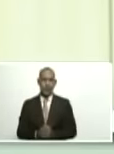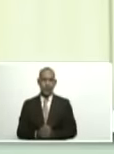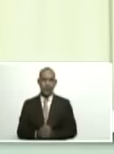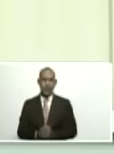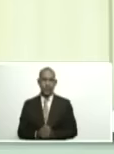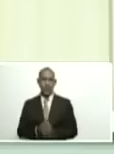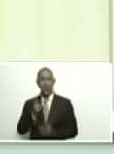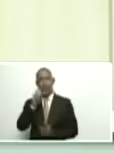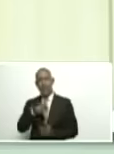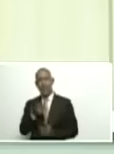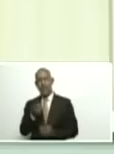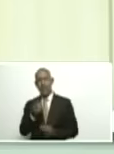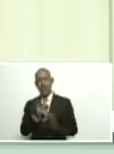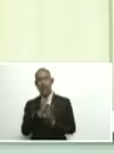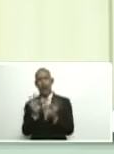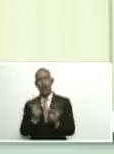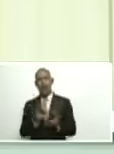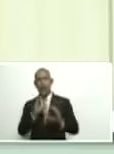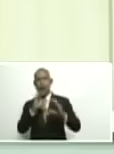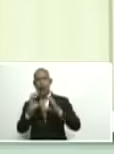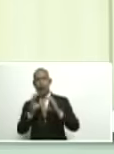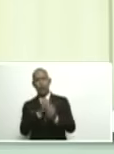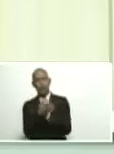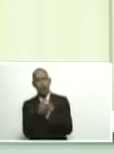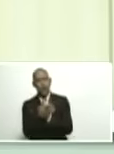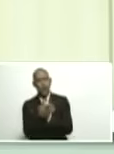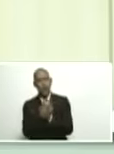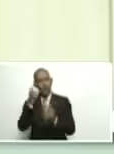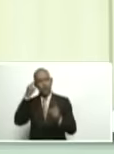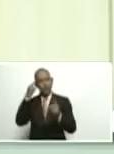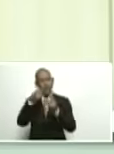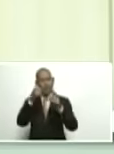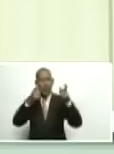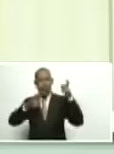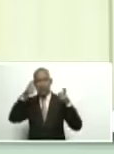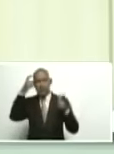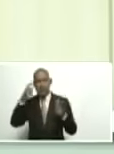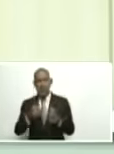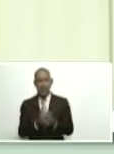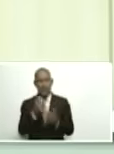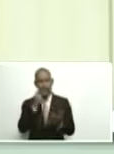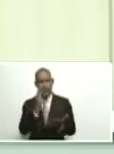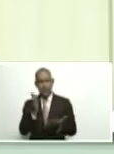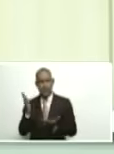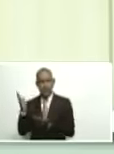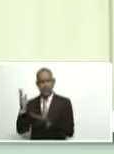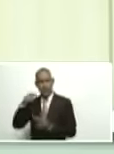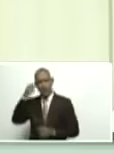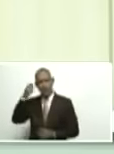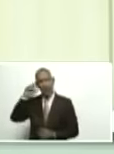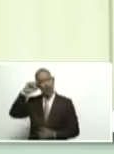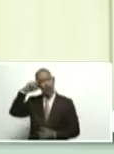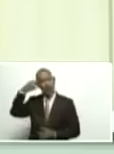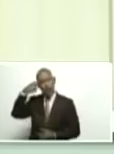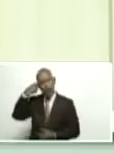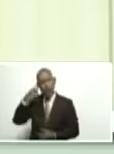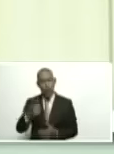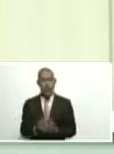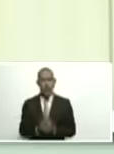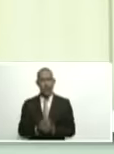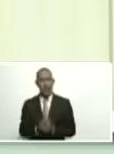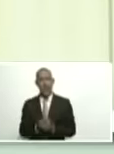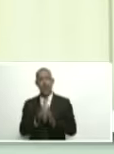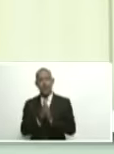acto comunicacional de amor con nuestro comandante Hugo Chávez. Vamos a verlo, vamos a recordarlo, vamos